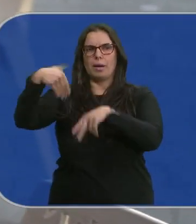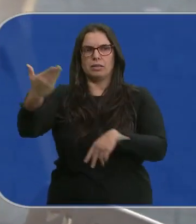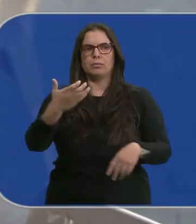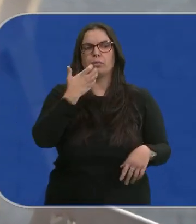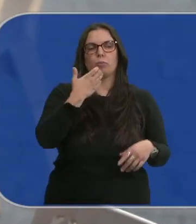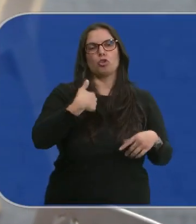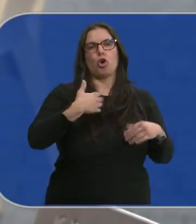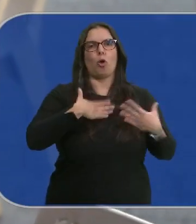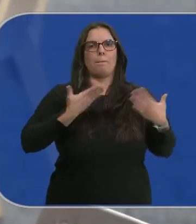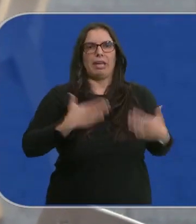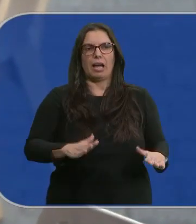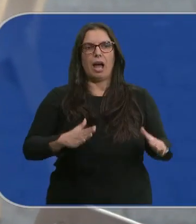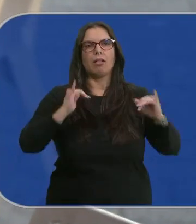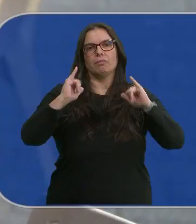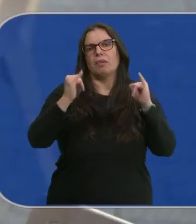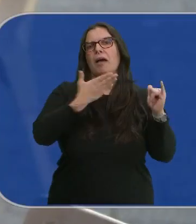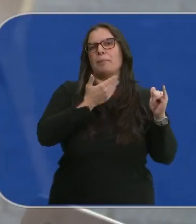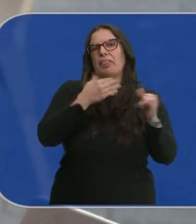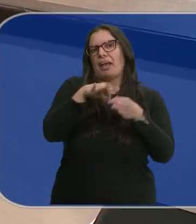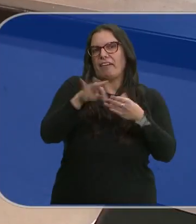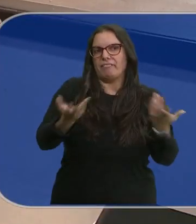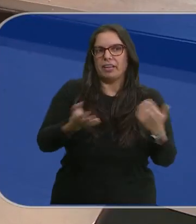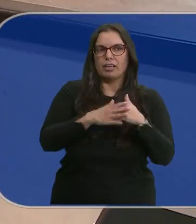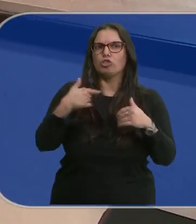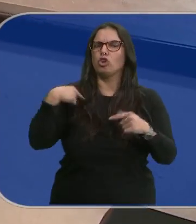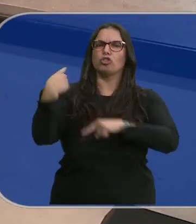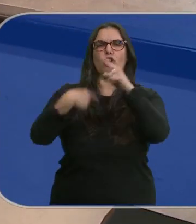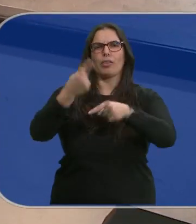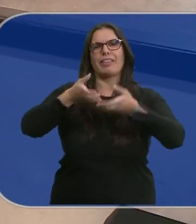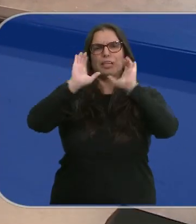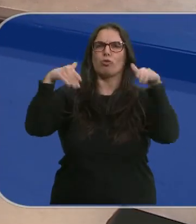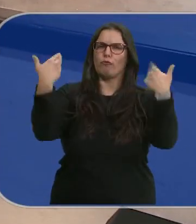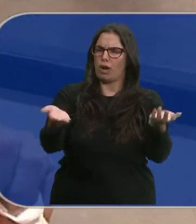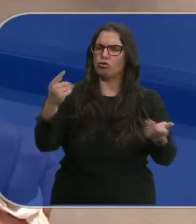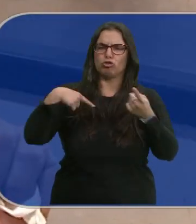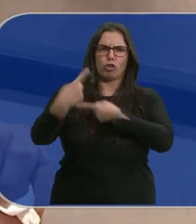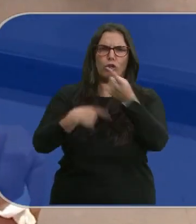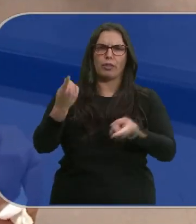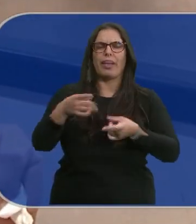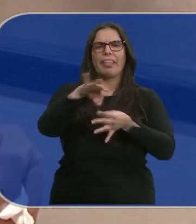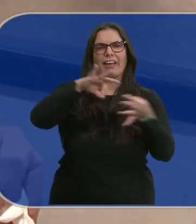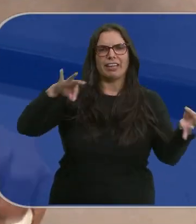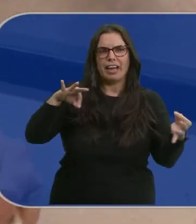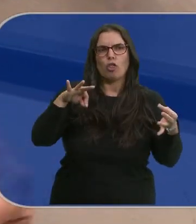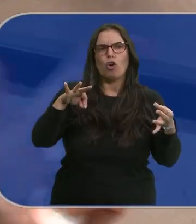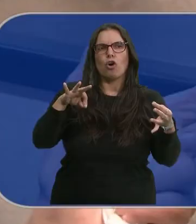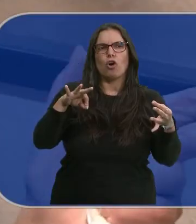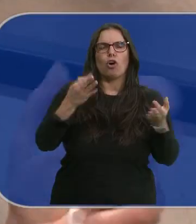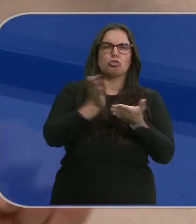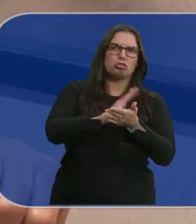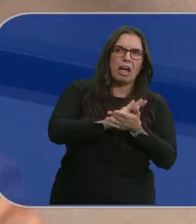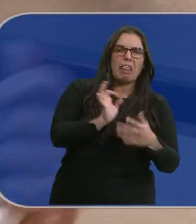no sé, como yo con mi hija, pues te apetece tomarte un café. Salgo todos los días a desayunar fuera de casa, descafeinado o bien